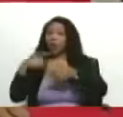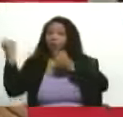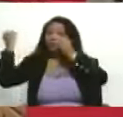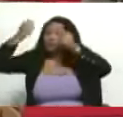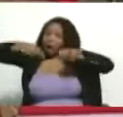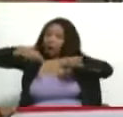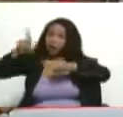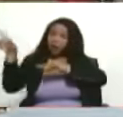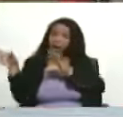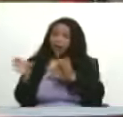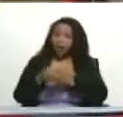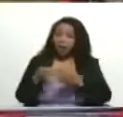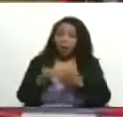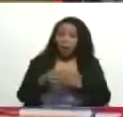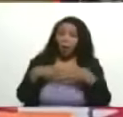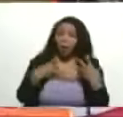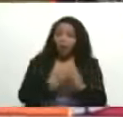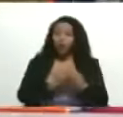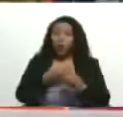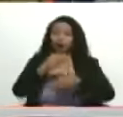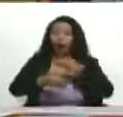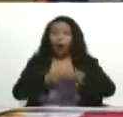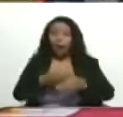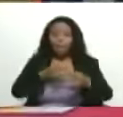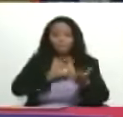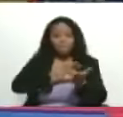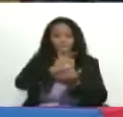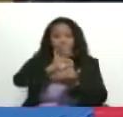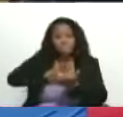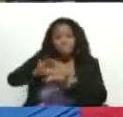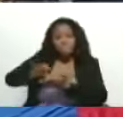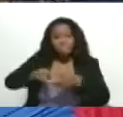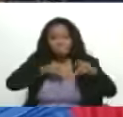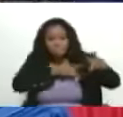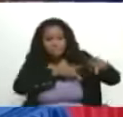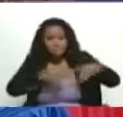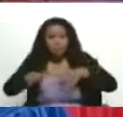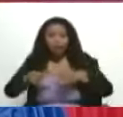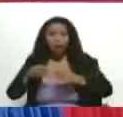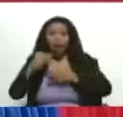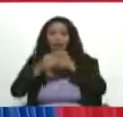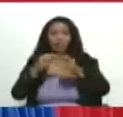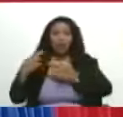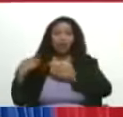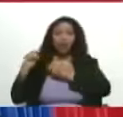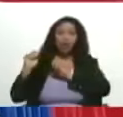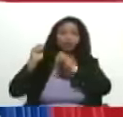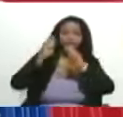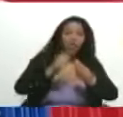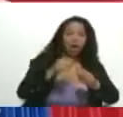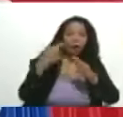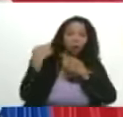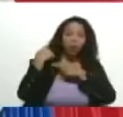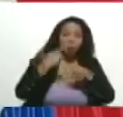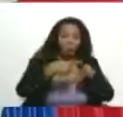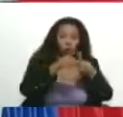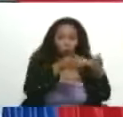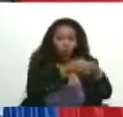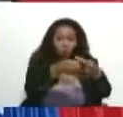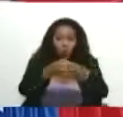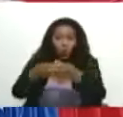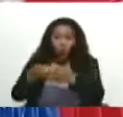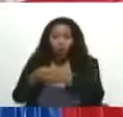equipo irán a los municipios para designar también un equipo promotor en los municipios. Esto no es agencia